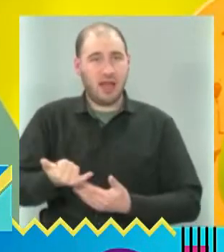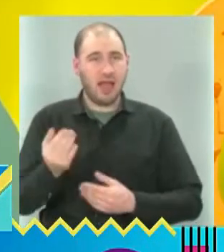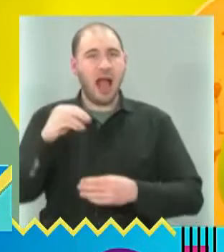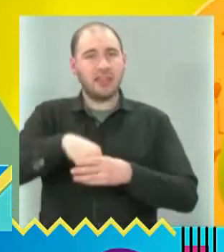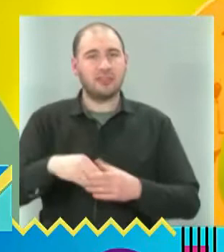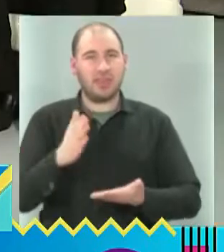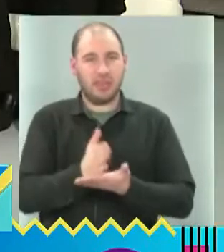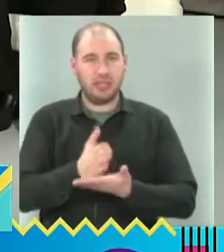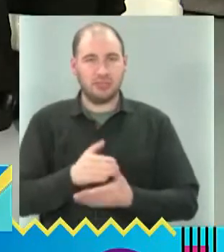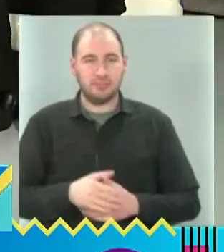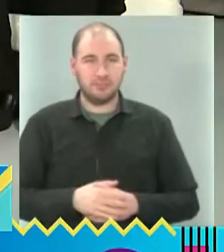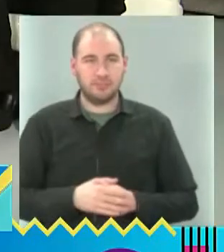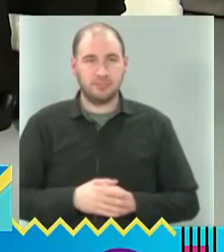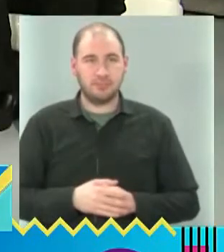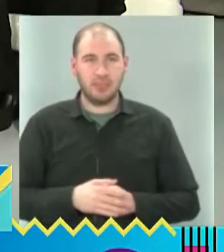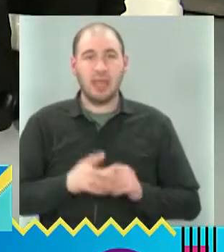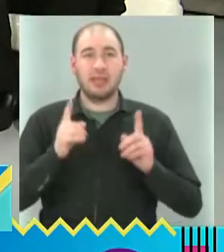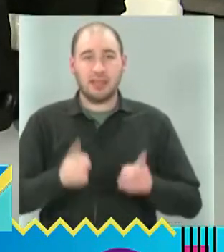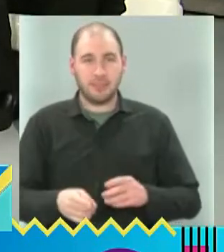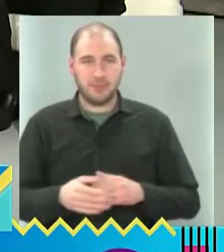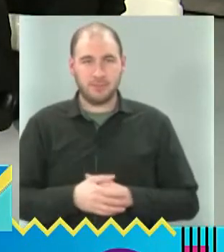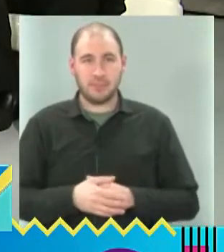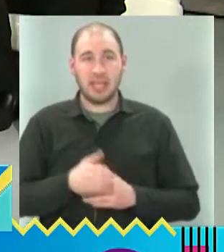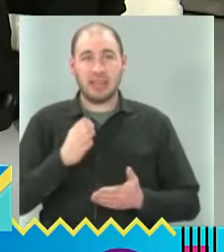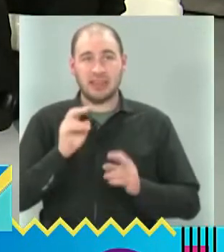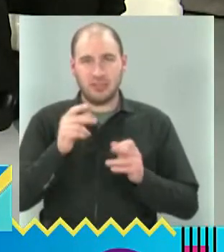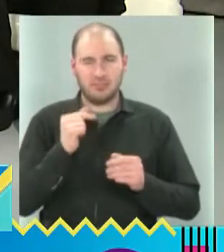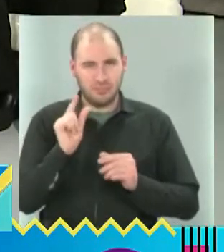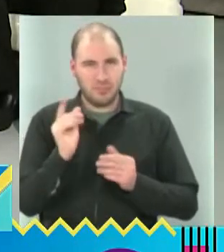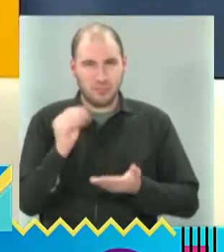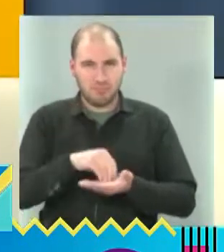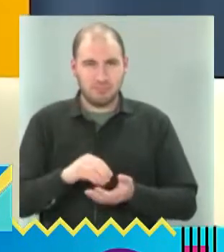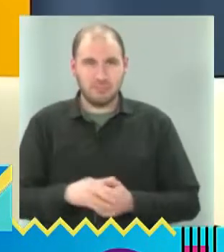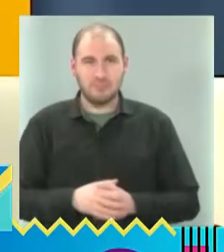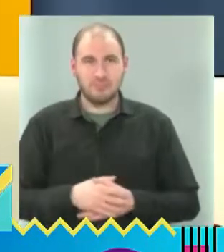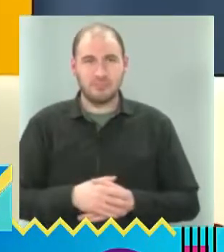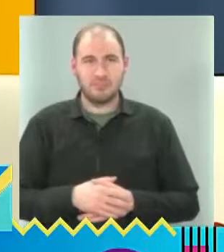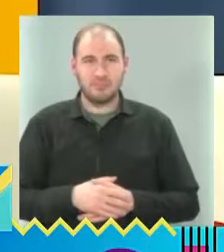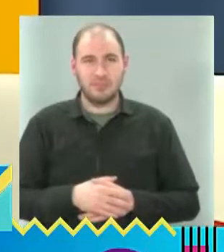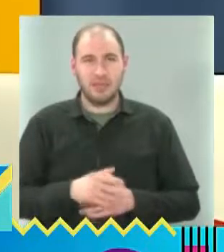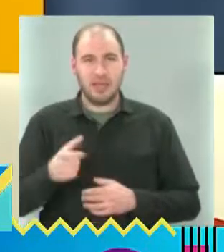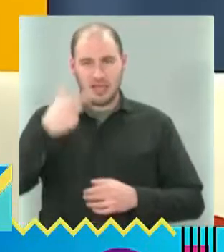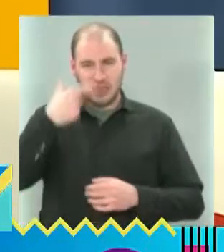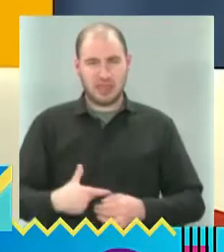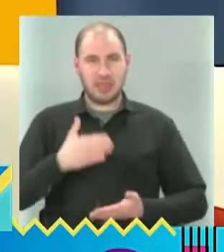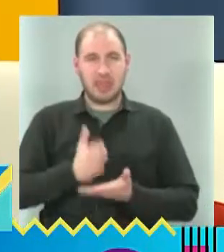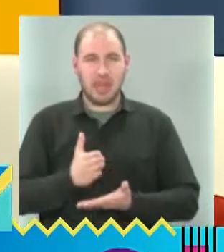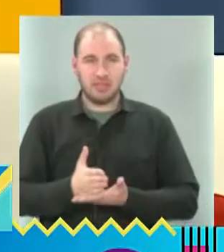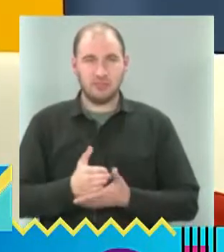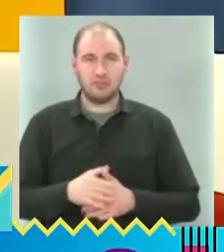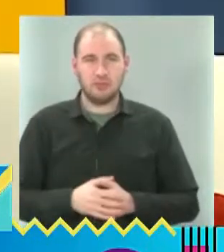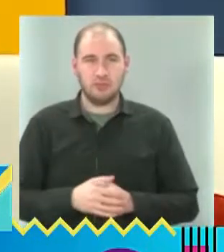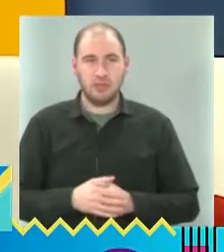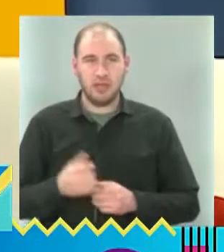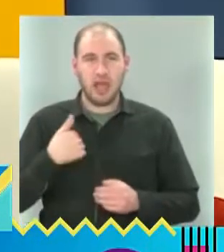dentro del derecho. Bien. Sí, y justamente con derecho, un chiquitito. Uno es sujeto de derecho